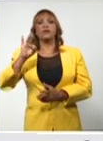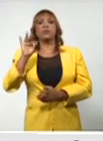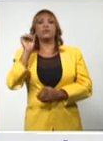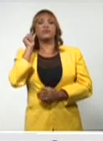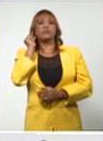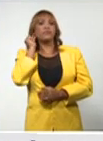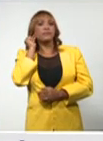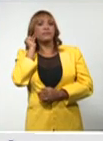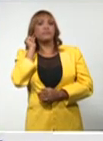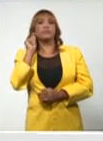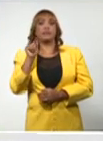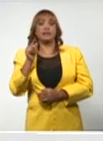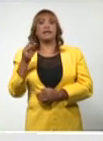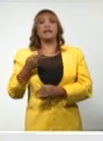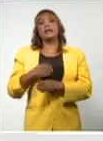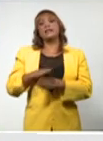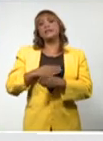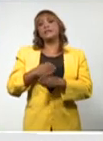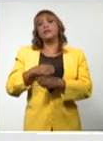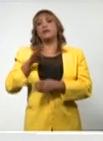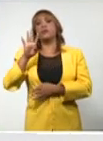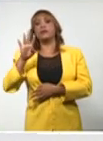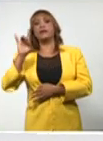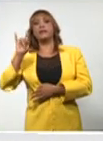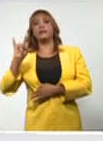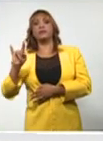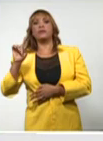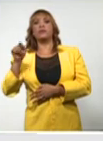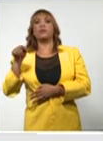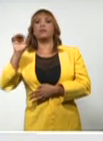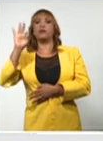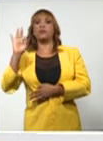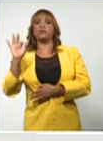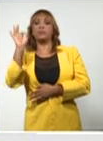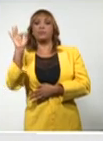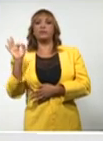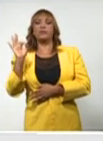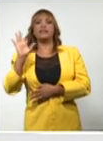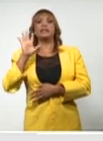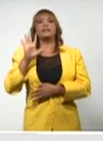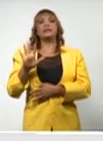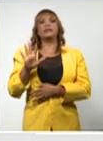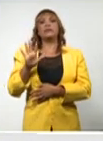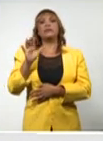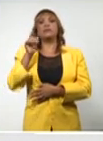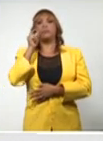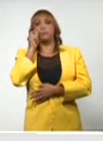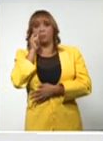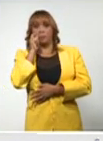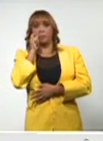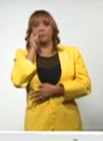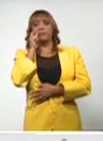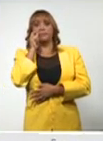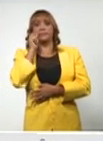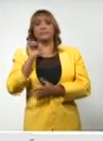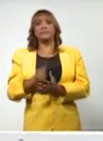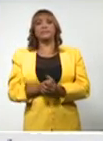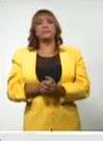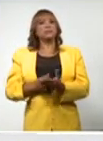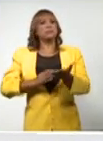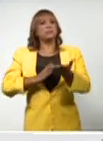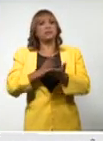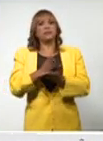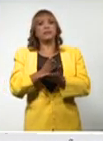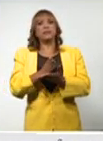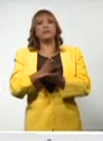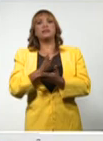ya representan el 49,8%, 5 del sexo masculino, y se mantiene con